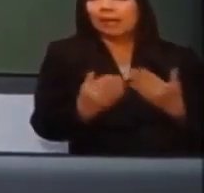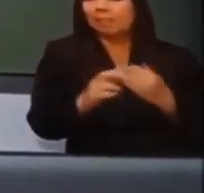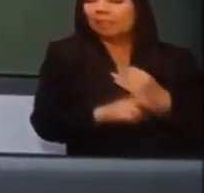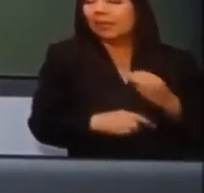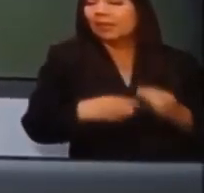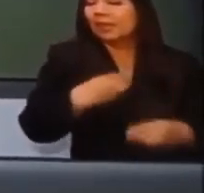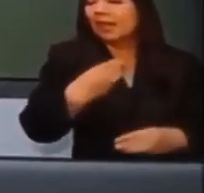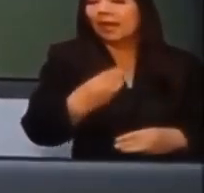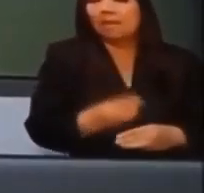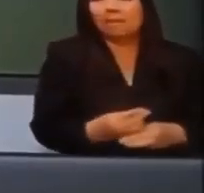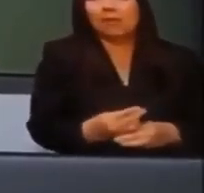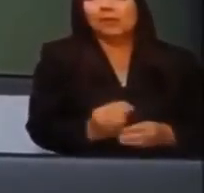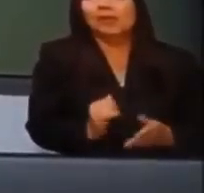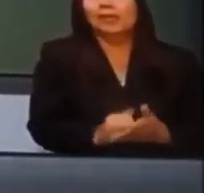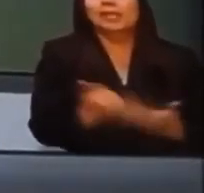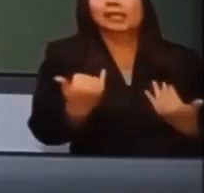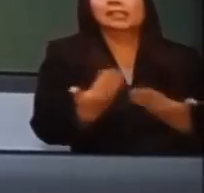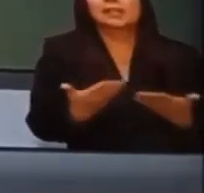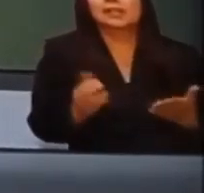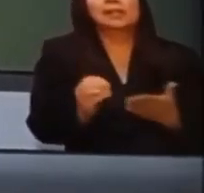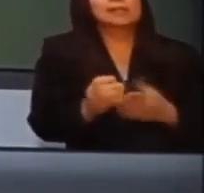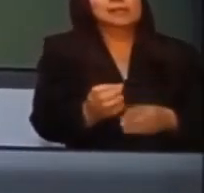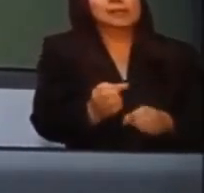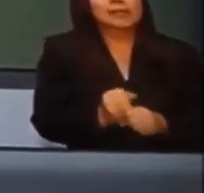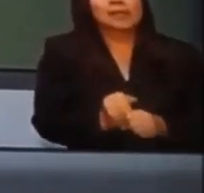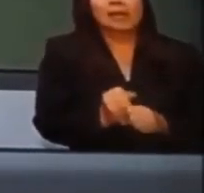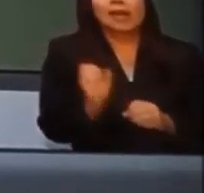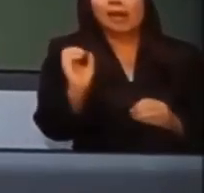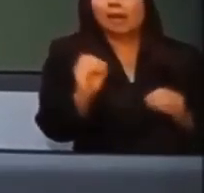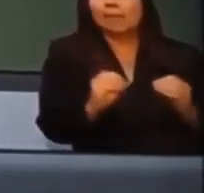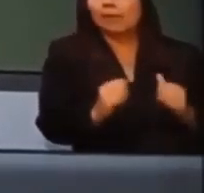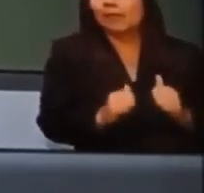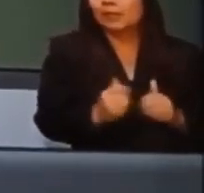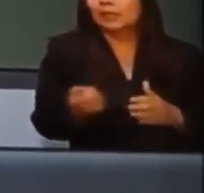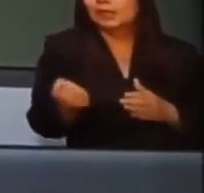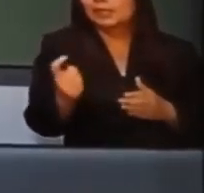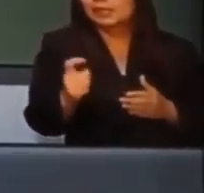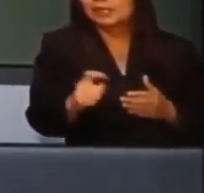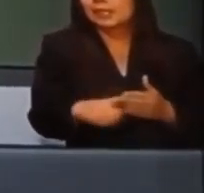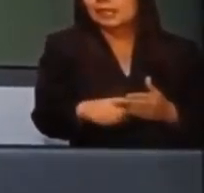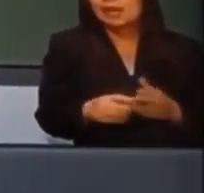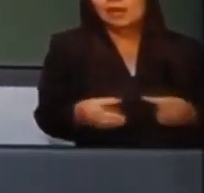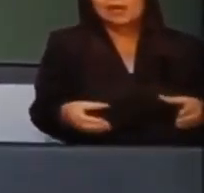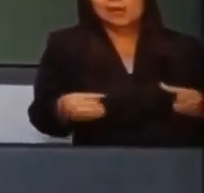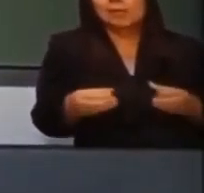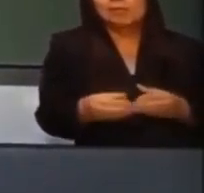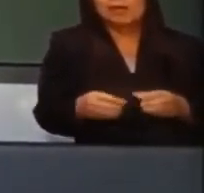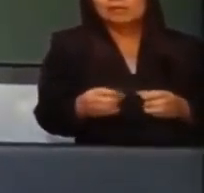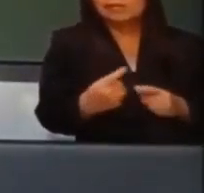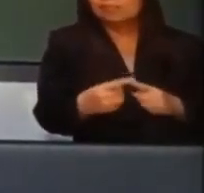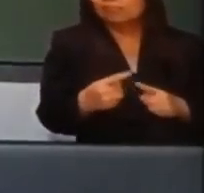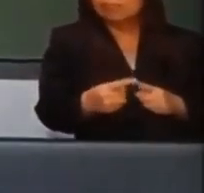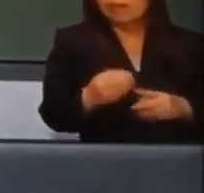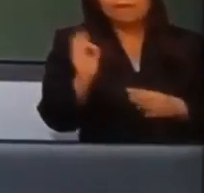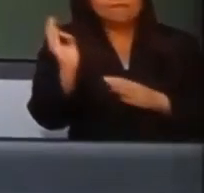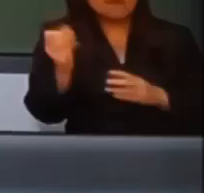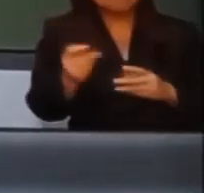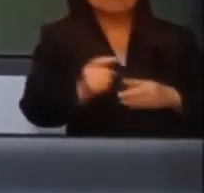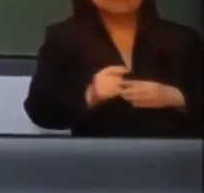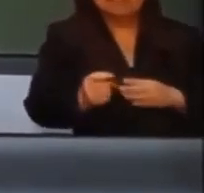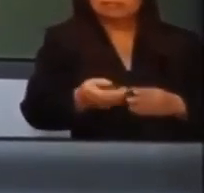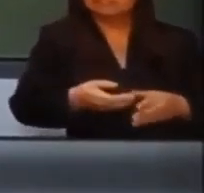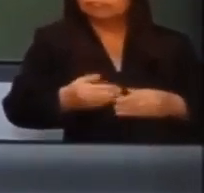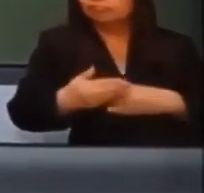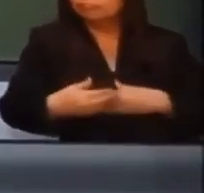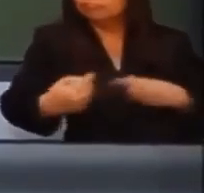país y en el mundo. Considerando estos aspectos y tomando en cuenta los aportes de los actores involucrados, la comisión realizó diversos foros, talleres